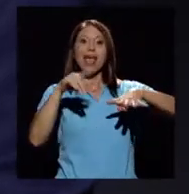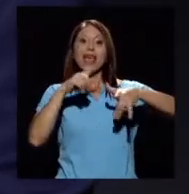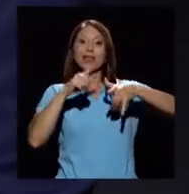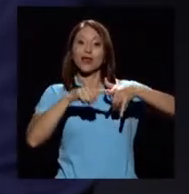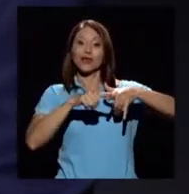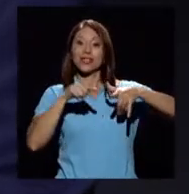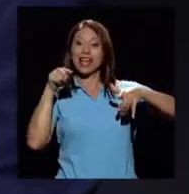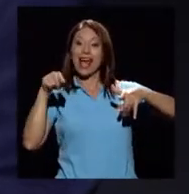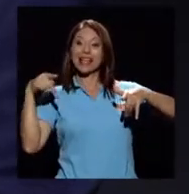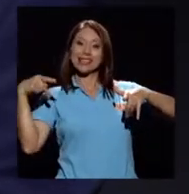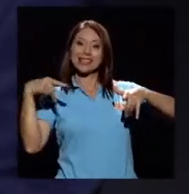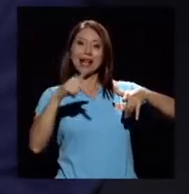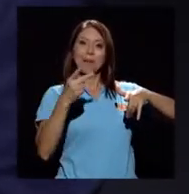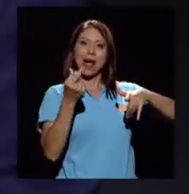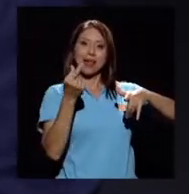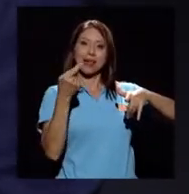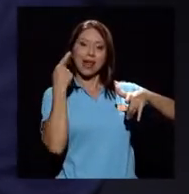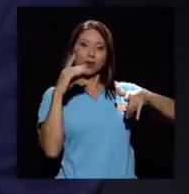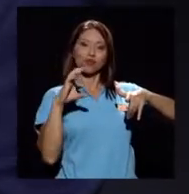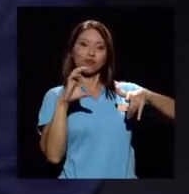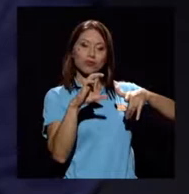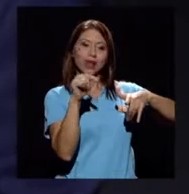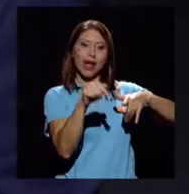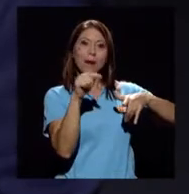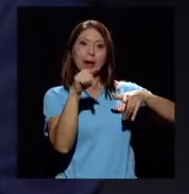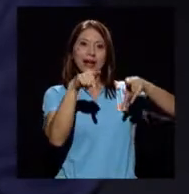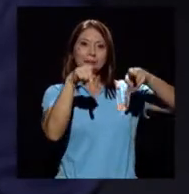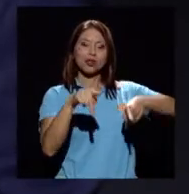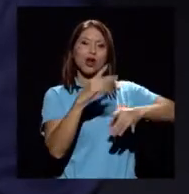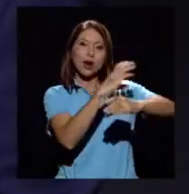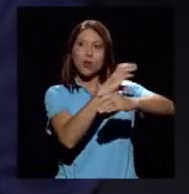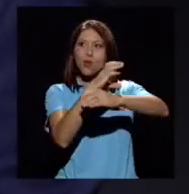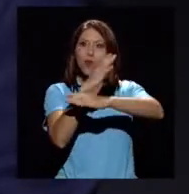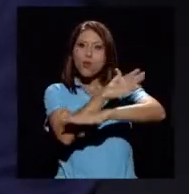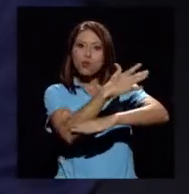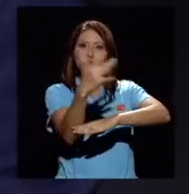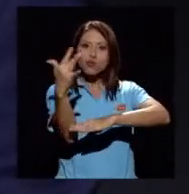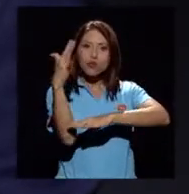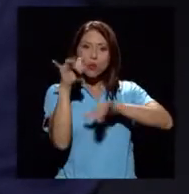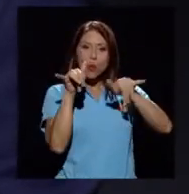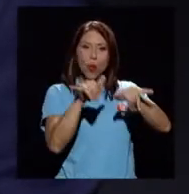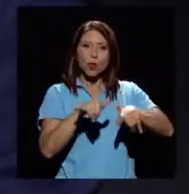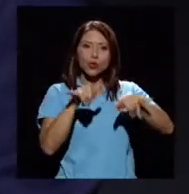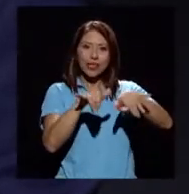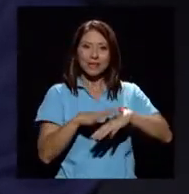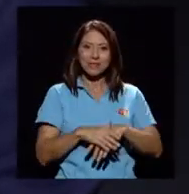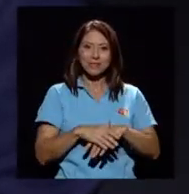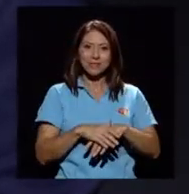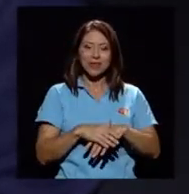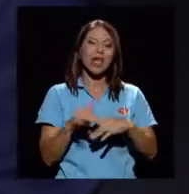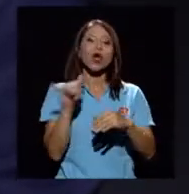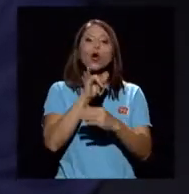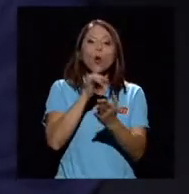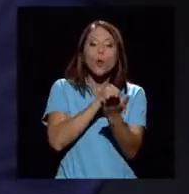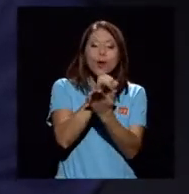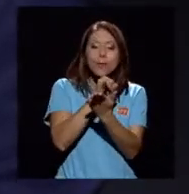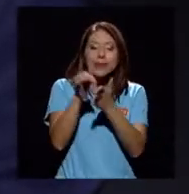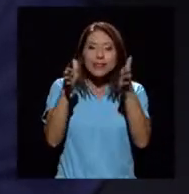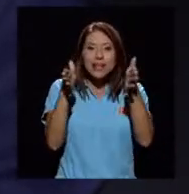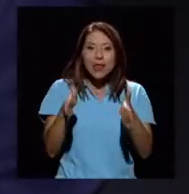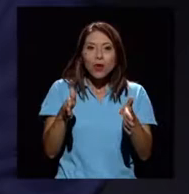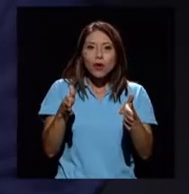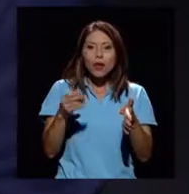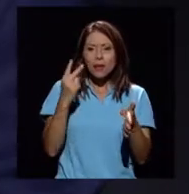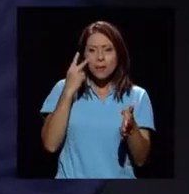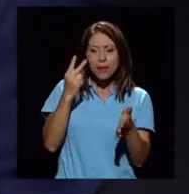bosque, ¿verdad? Habían varias modalidades. Como investigador, ver la calidad de los datos que había recibido